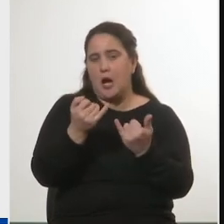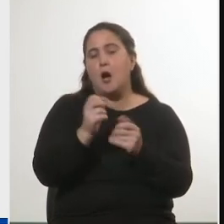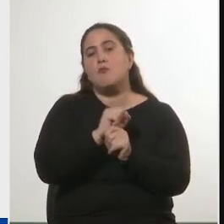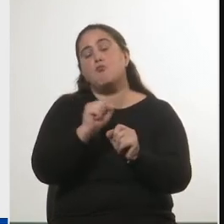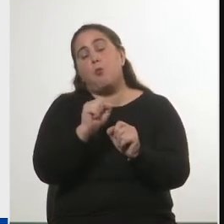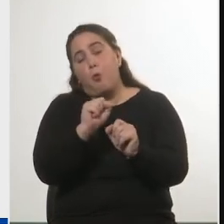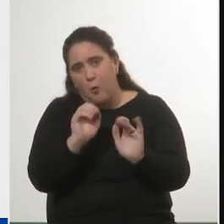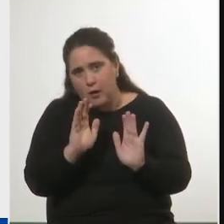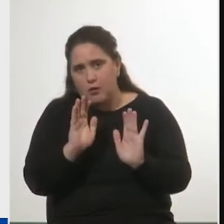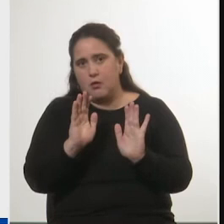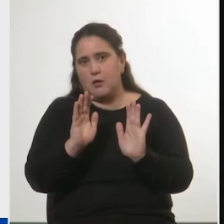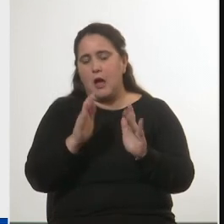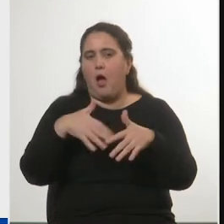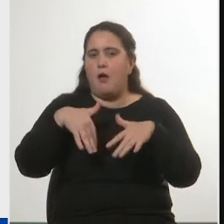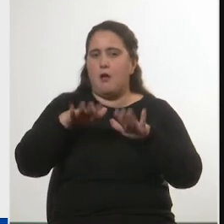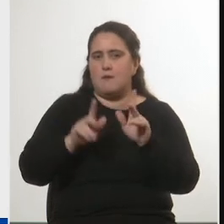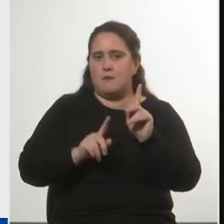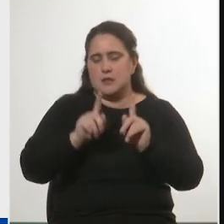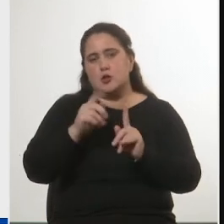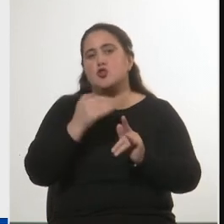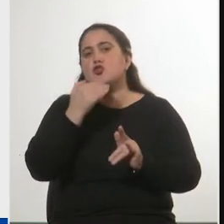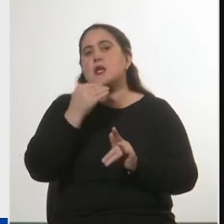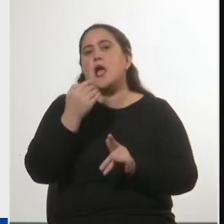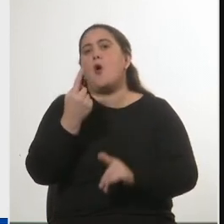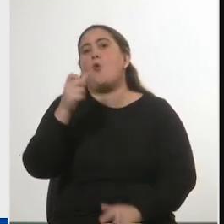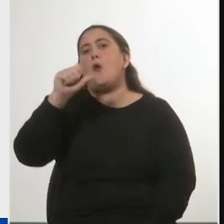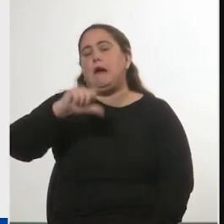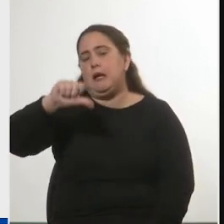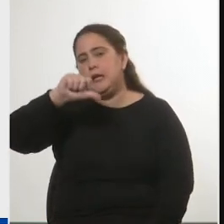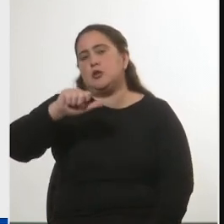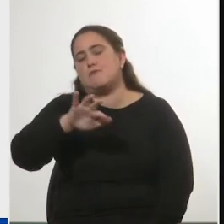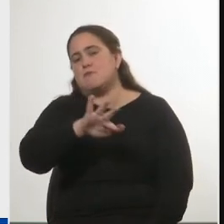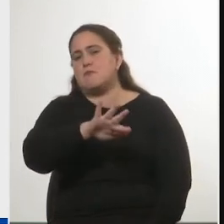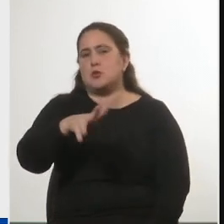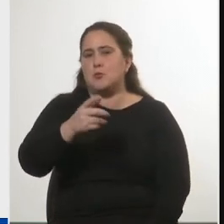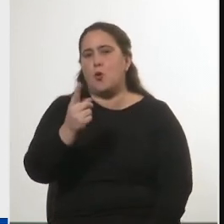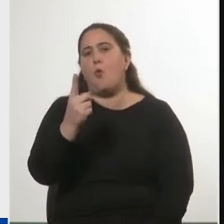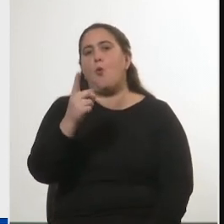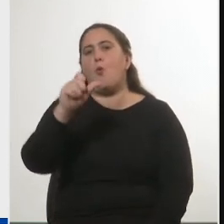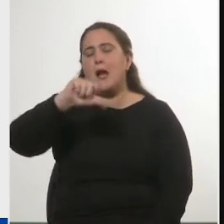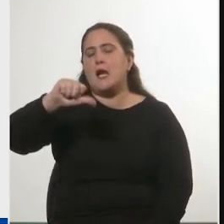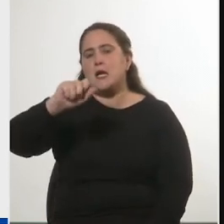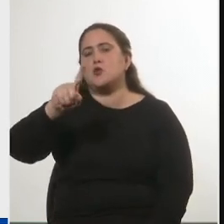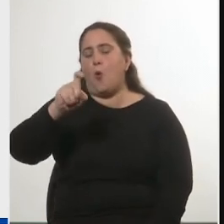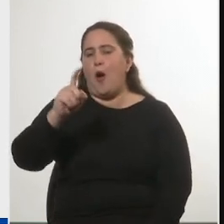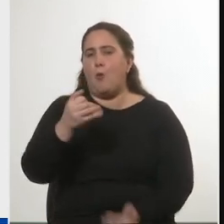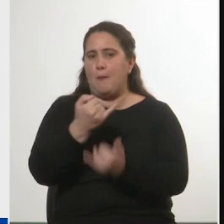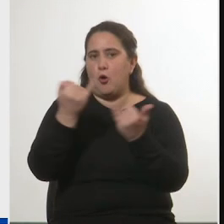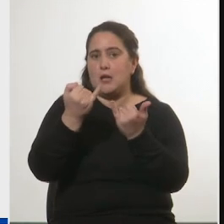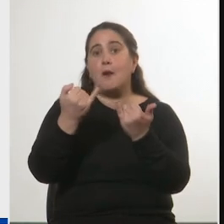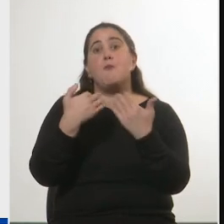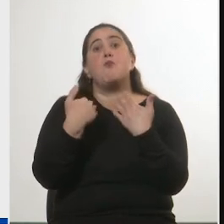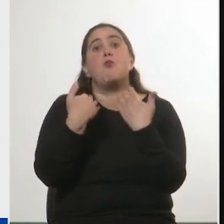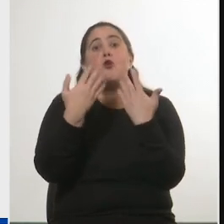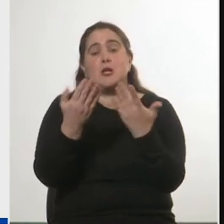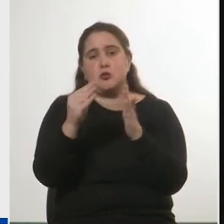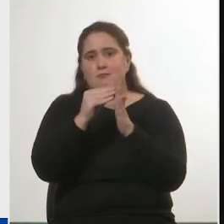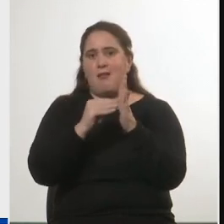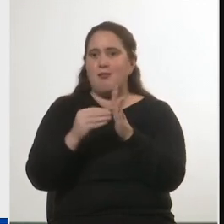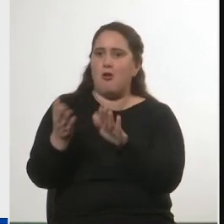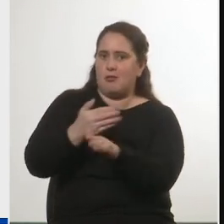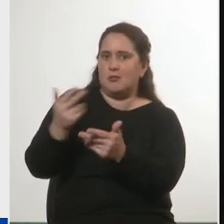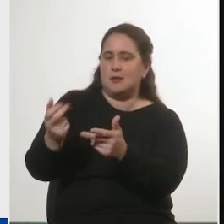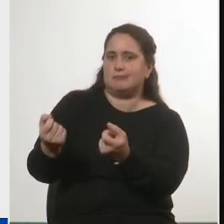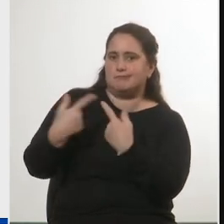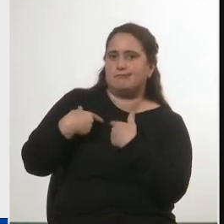pueden llegar a consumir de repente, no sé si 1 litro, pero aproximadamente 1 litro de agua por día. Por eso, según los datos